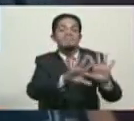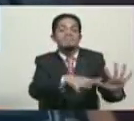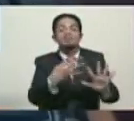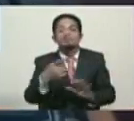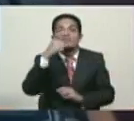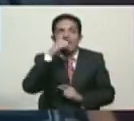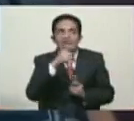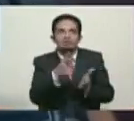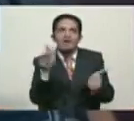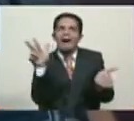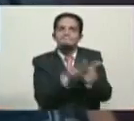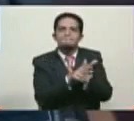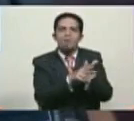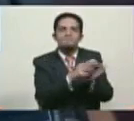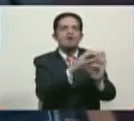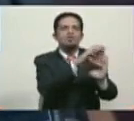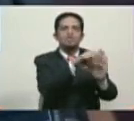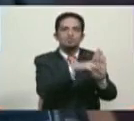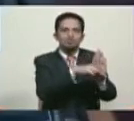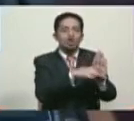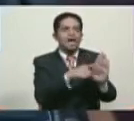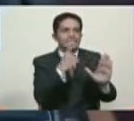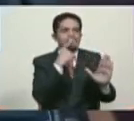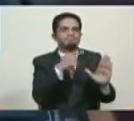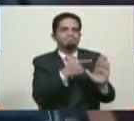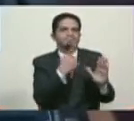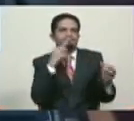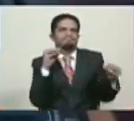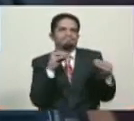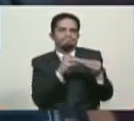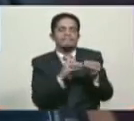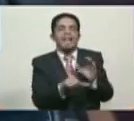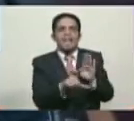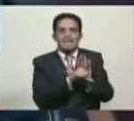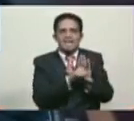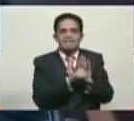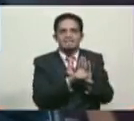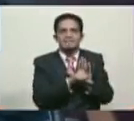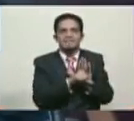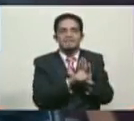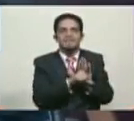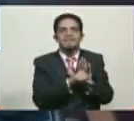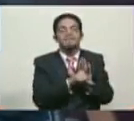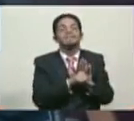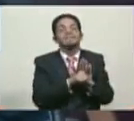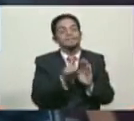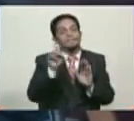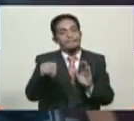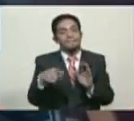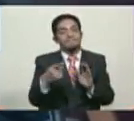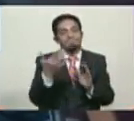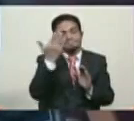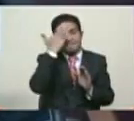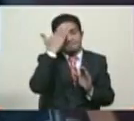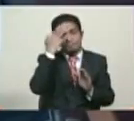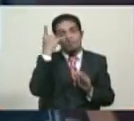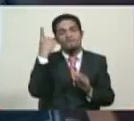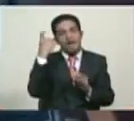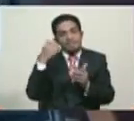nuestra Constitución, con la satisfacción del deber cumplido y en el entendido que nos falta mucho por hacer, y en santa